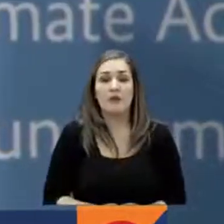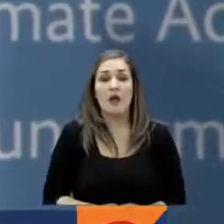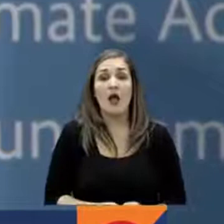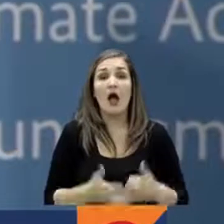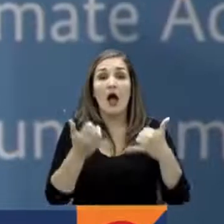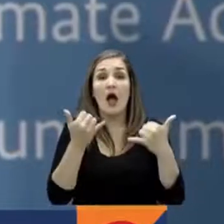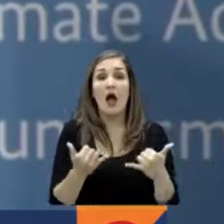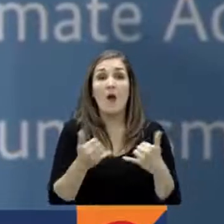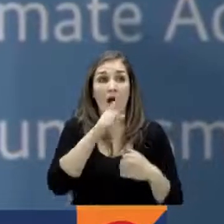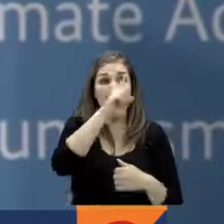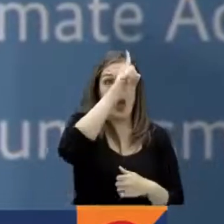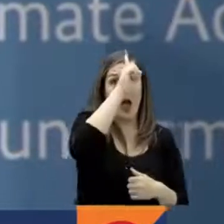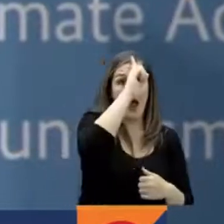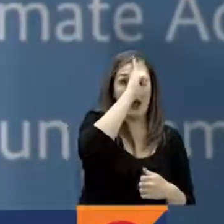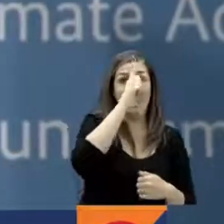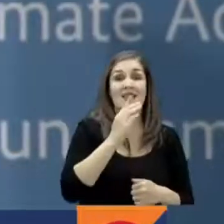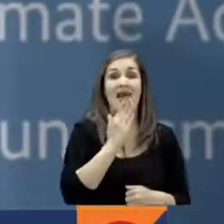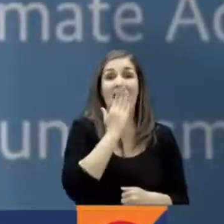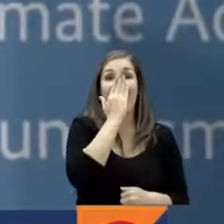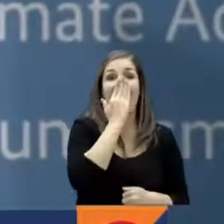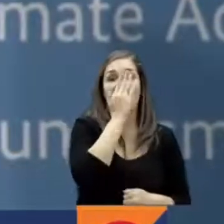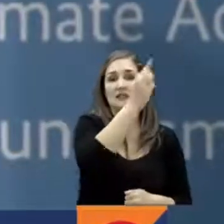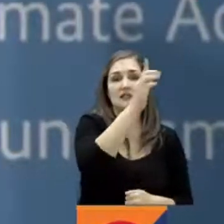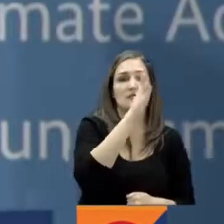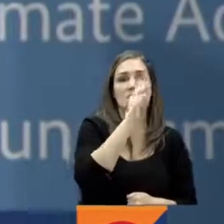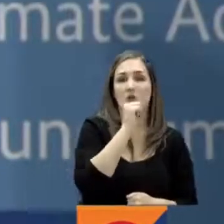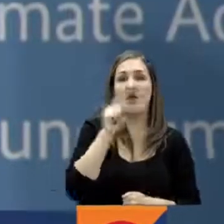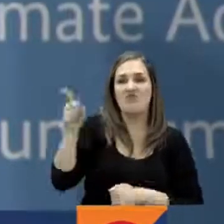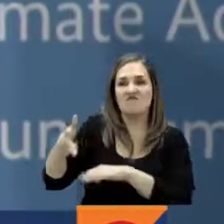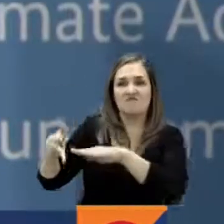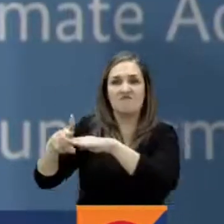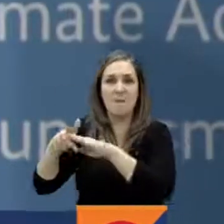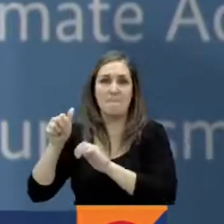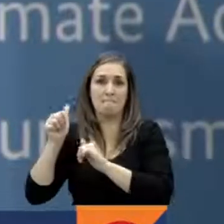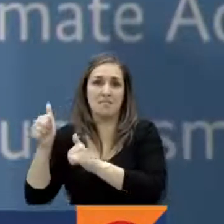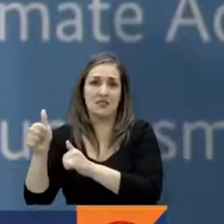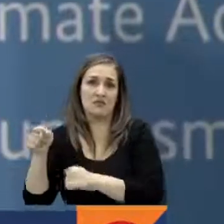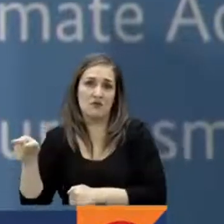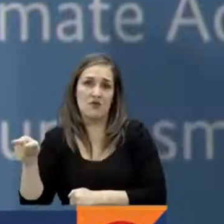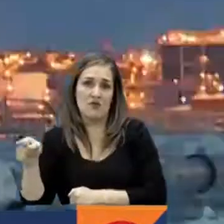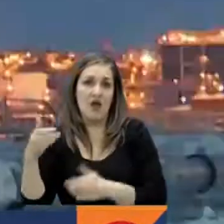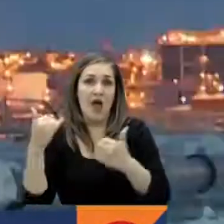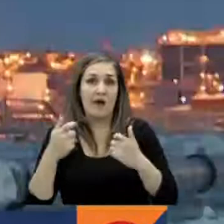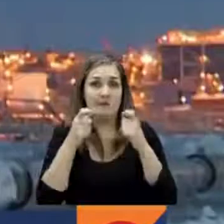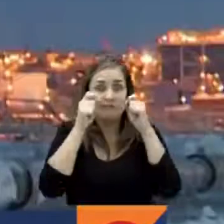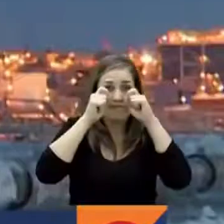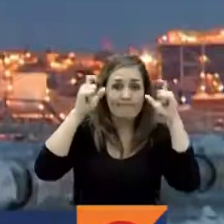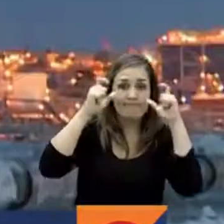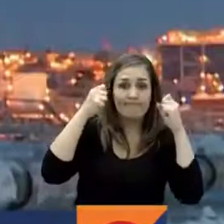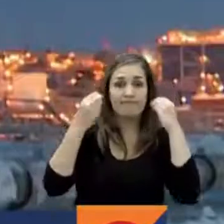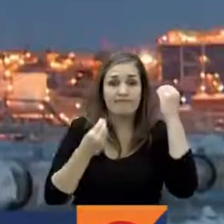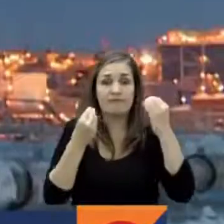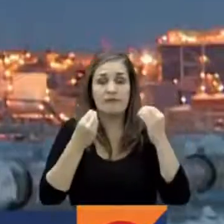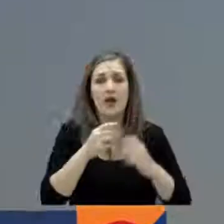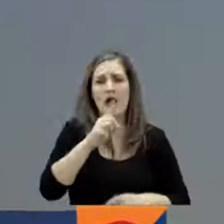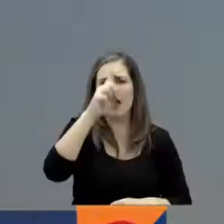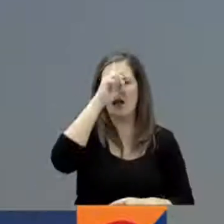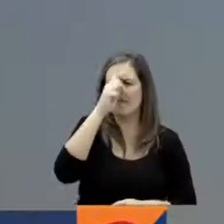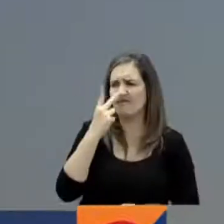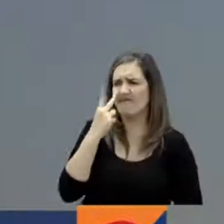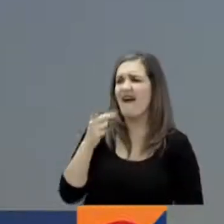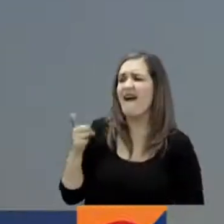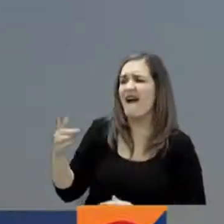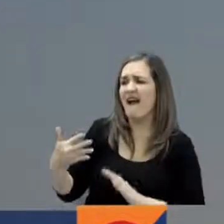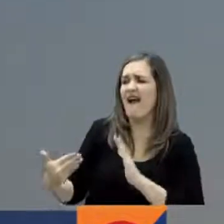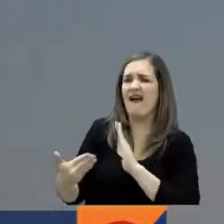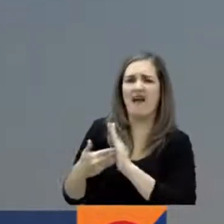de gas en Alemania. Así es como se define. Por lo tanto, es necesario activar este nivel de alerta. Alemania califica de ataque económico